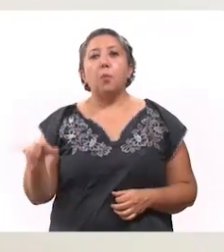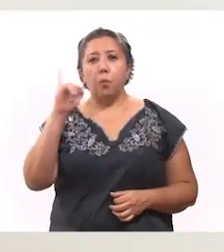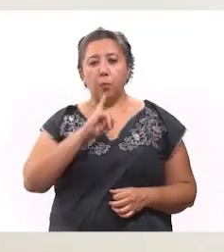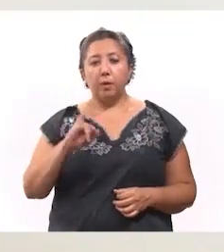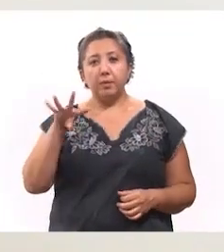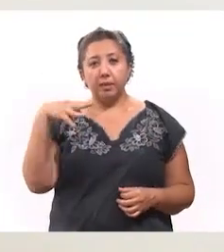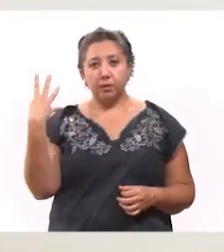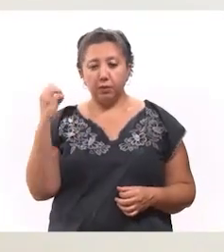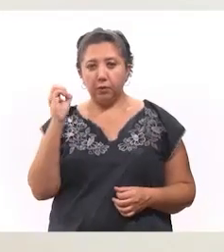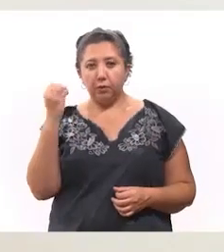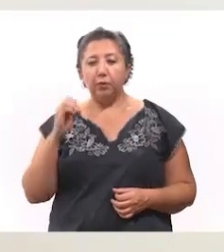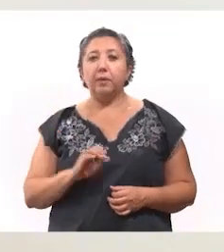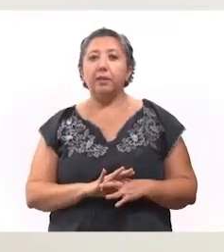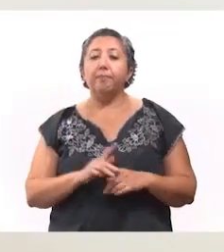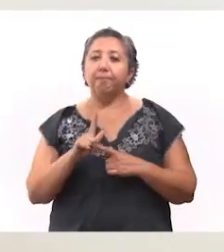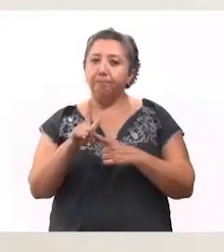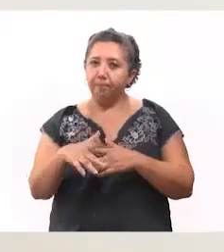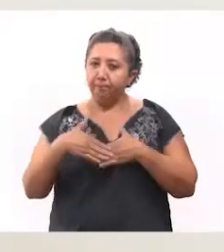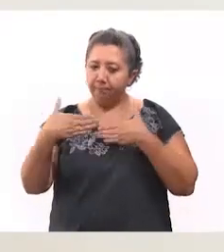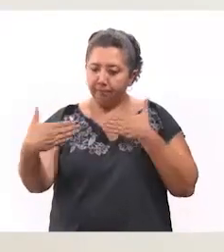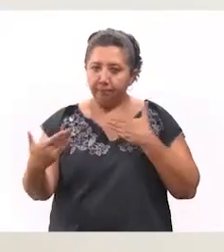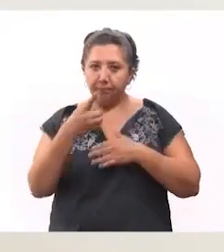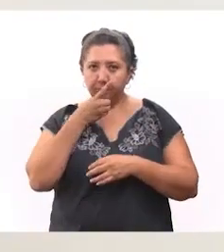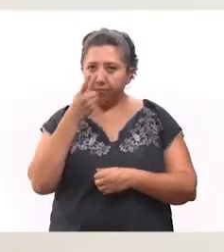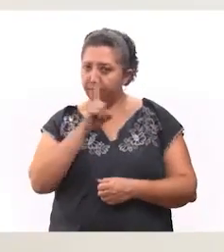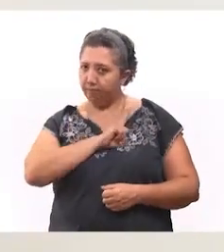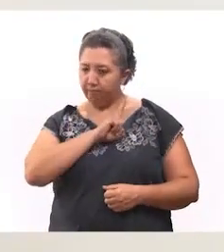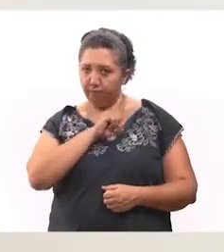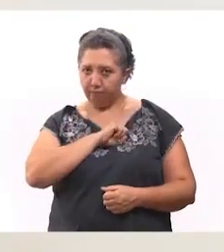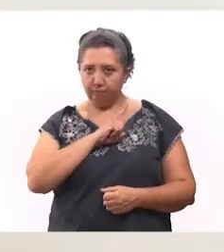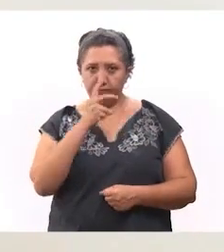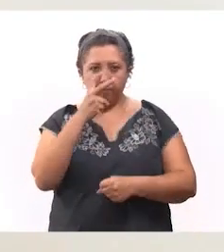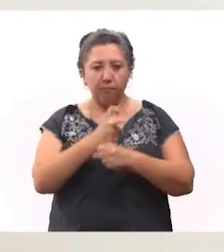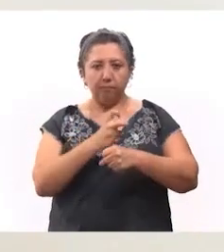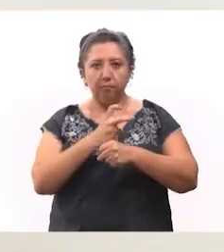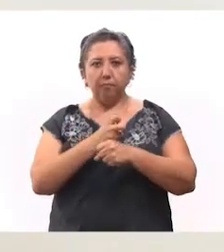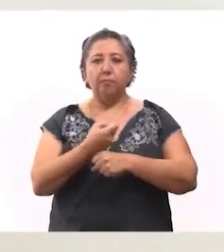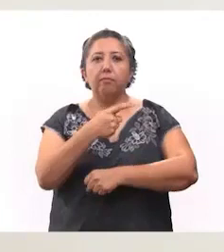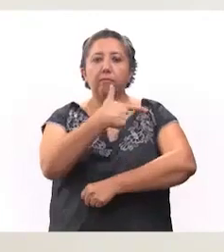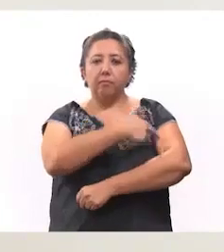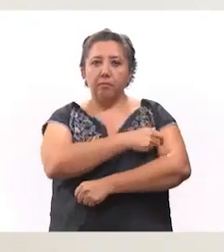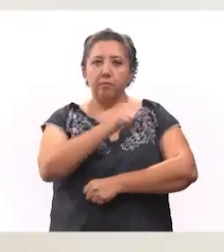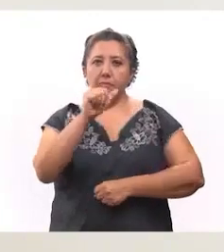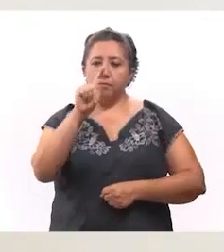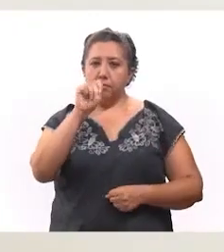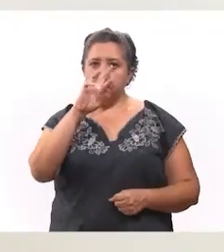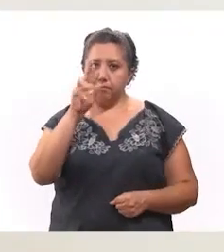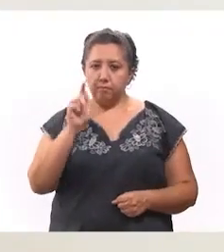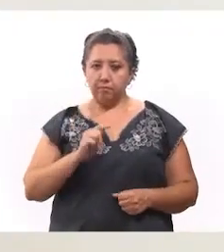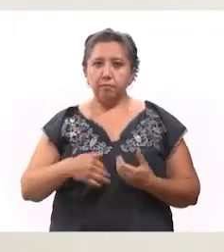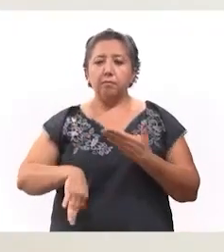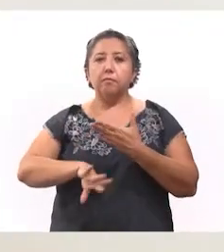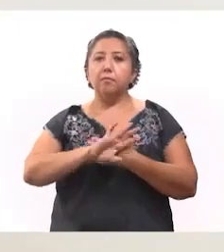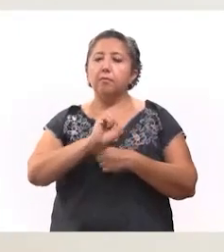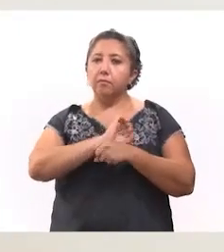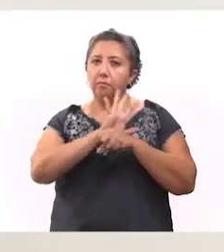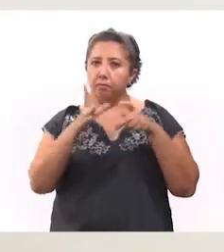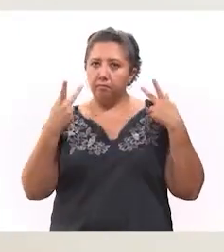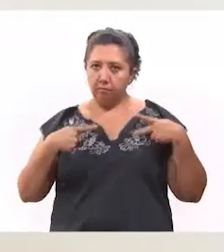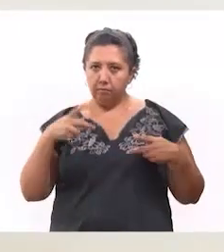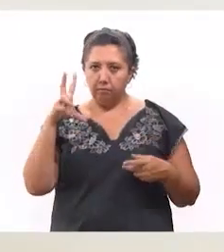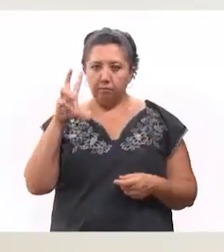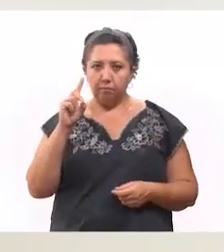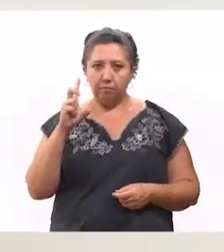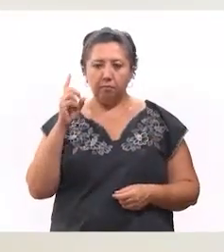jueves 14 de octubre. Continúa avanzando la aplicación únicamente de la segunda dosis de la vacuna AstraZeneca contra el coronavirus a personas de